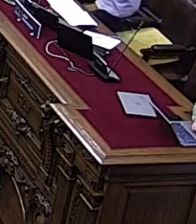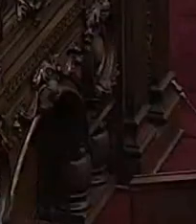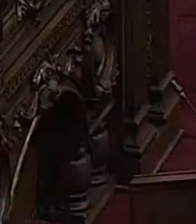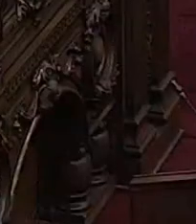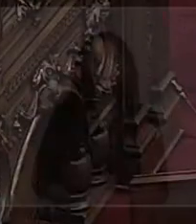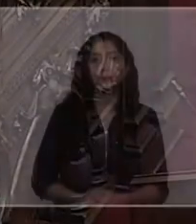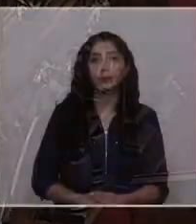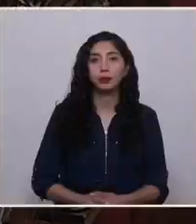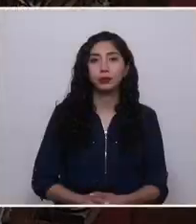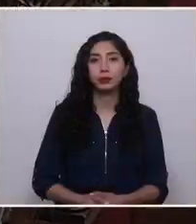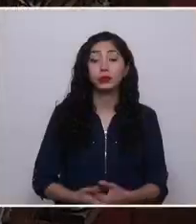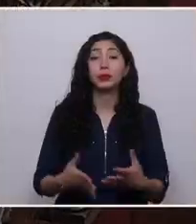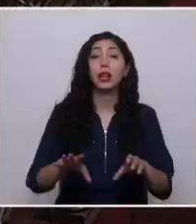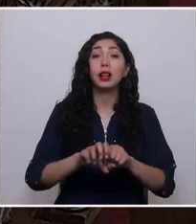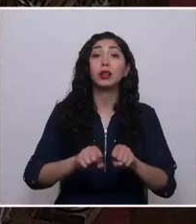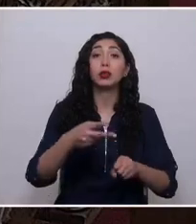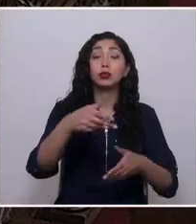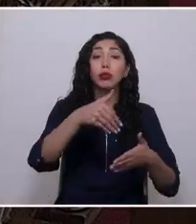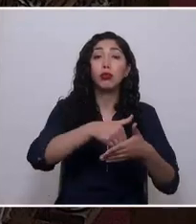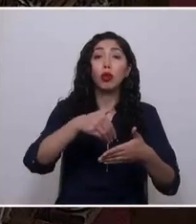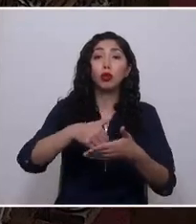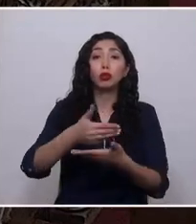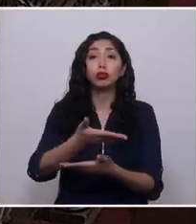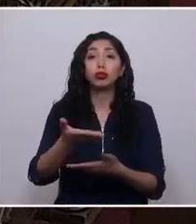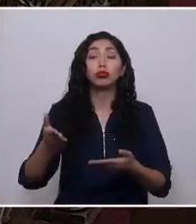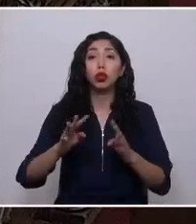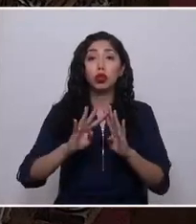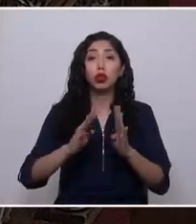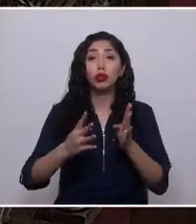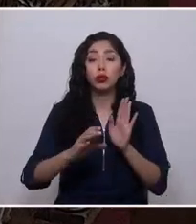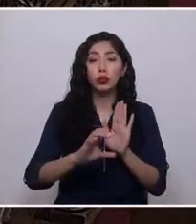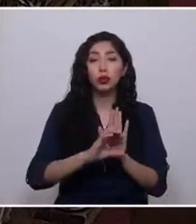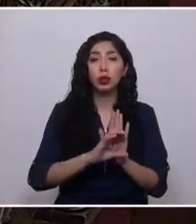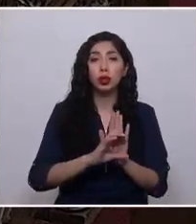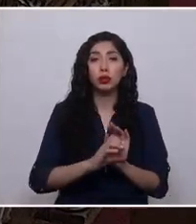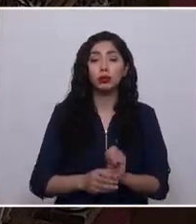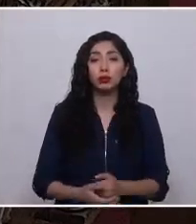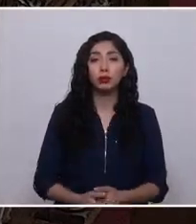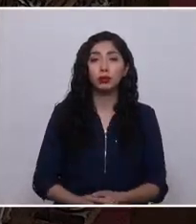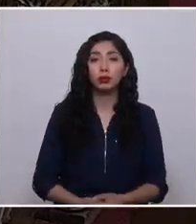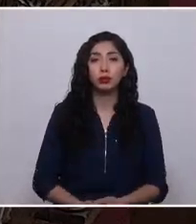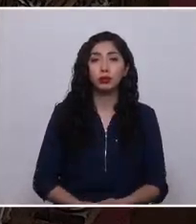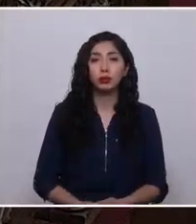Han emitido su voto, señoras y señores convencionales.